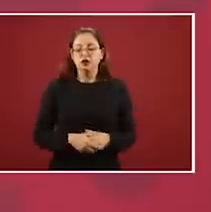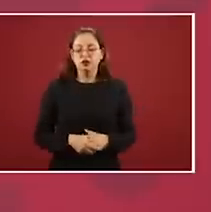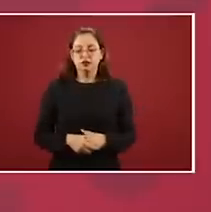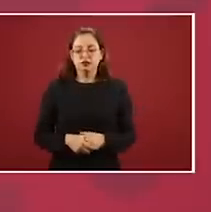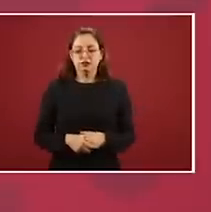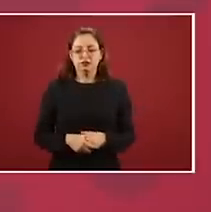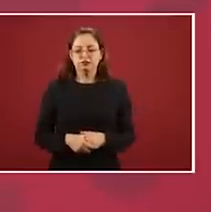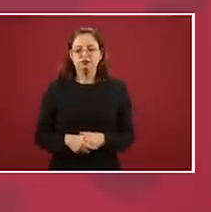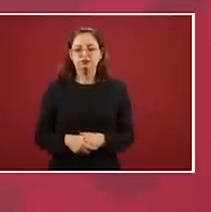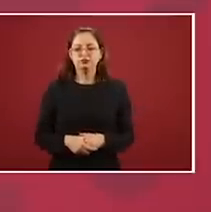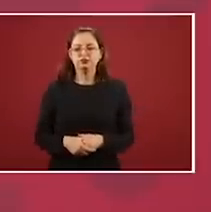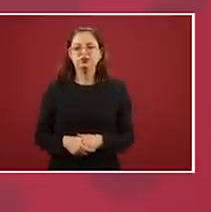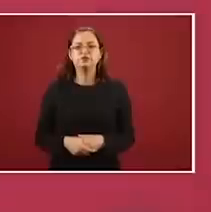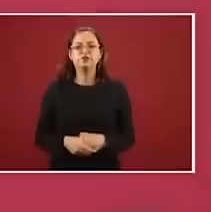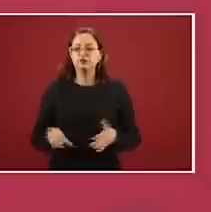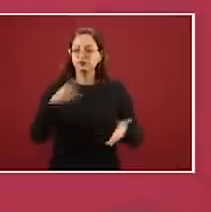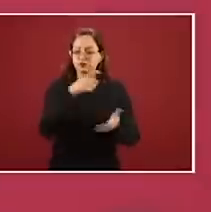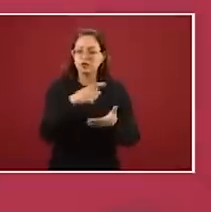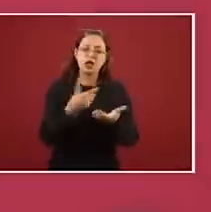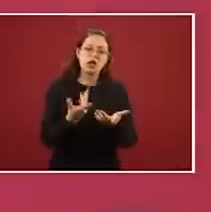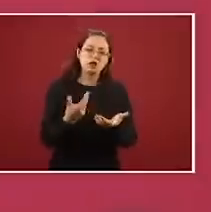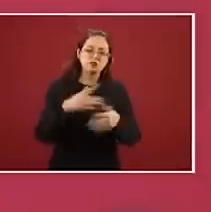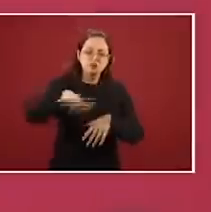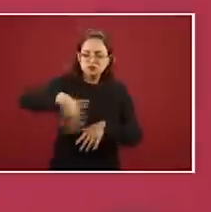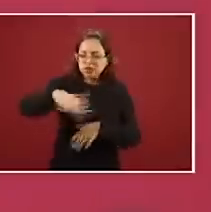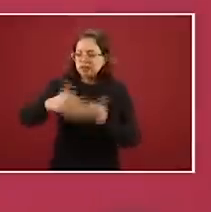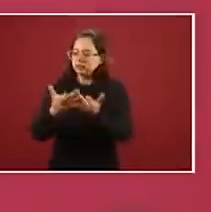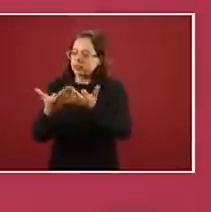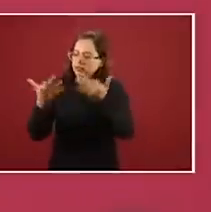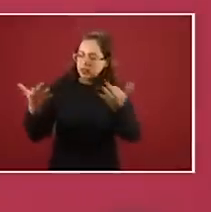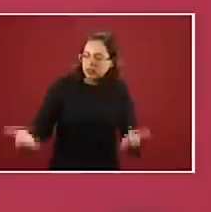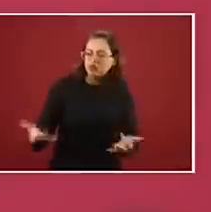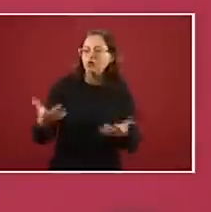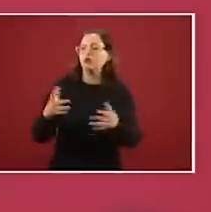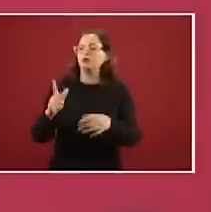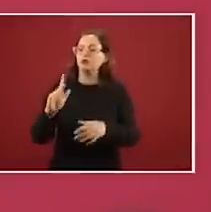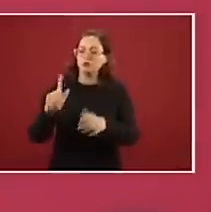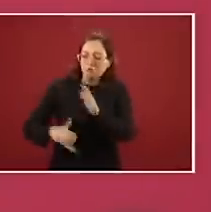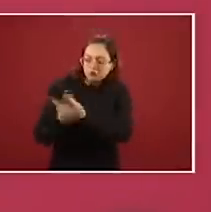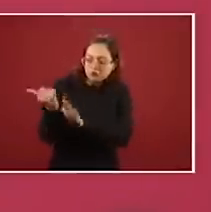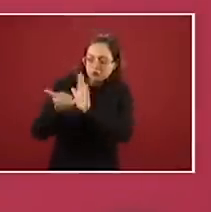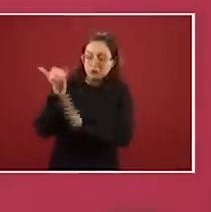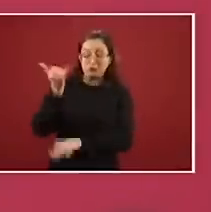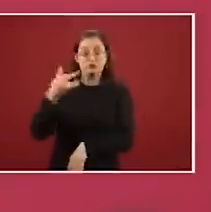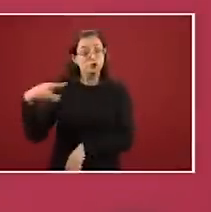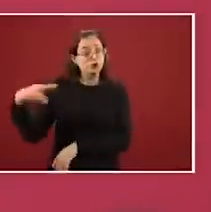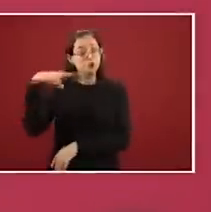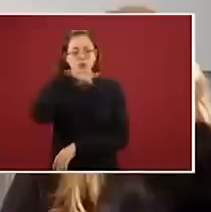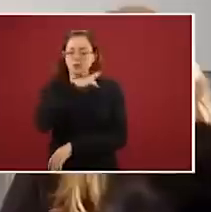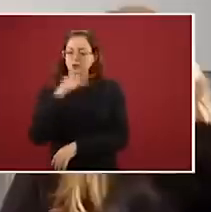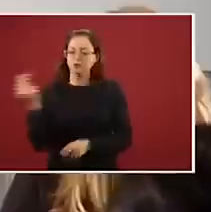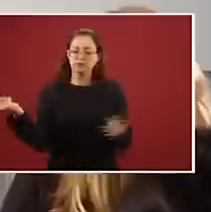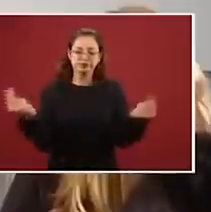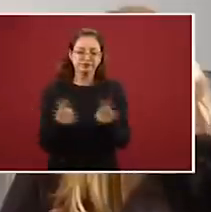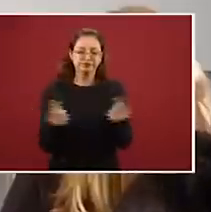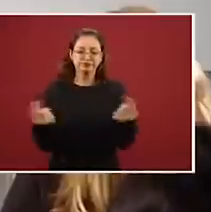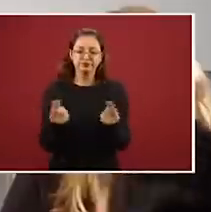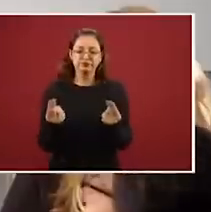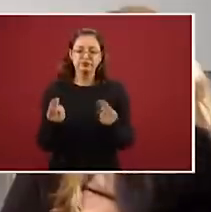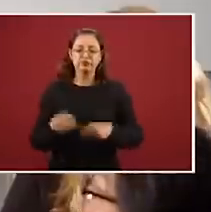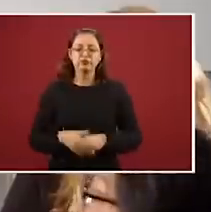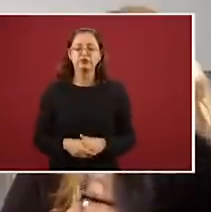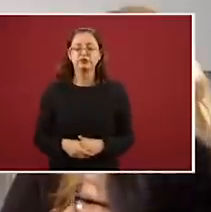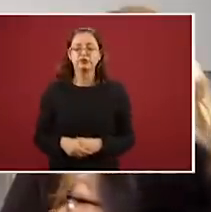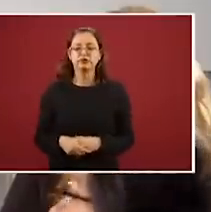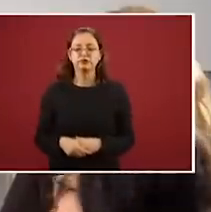se están consiguiendo ya los terrenos y ya se está trabajando, porque tenemos que hacerlo pronto. O sea,